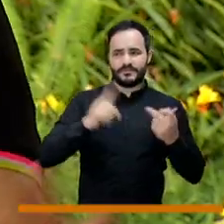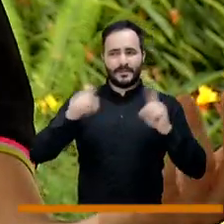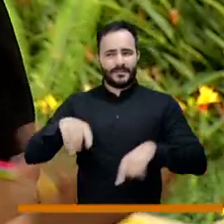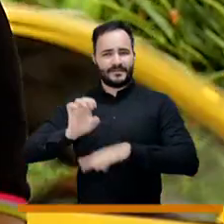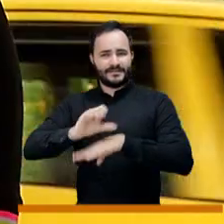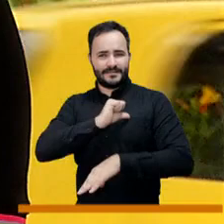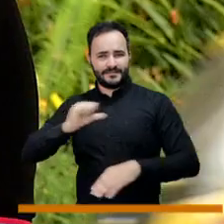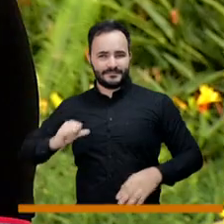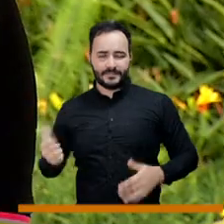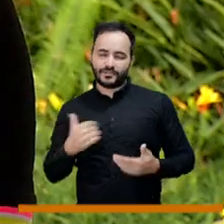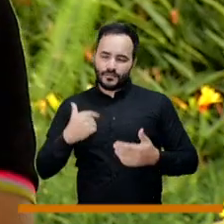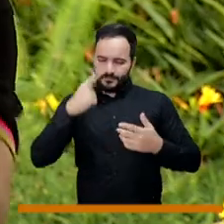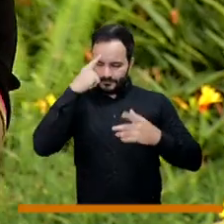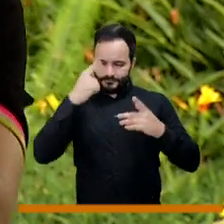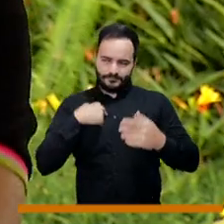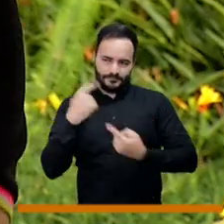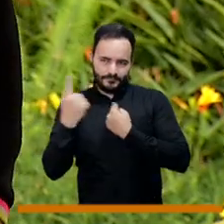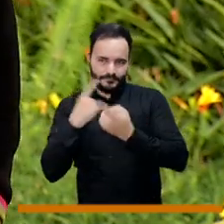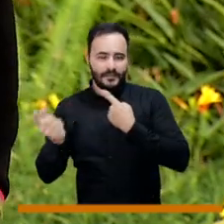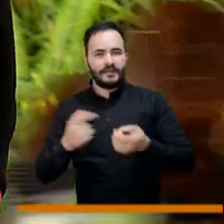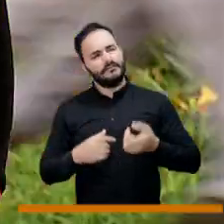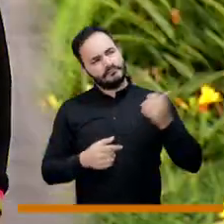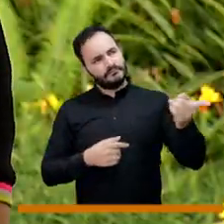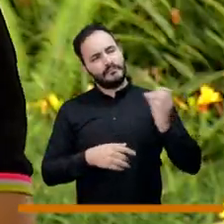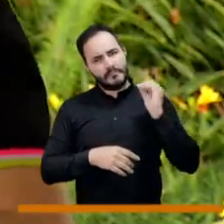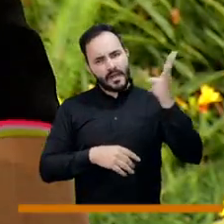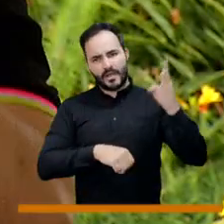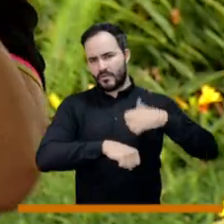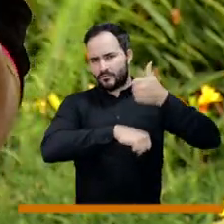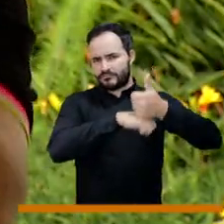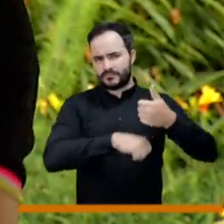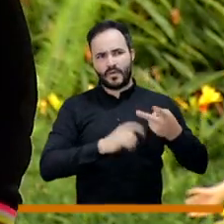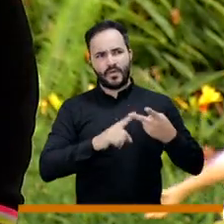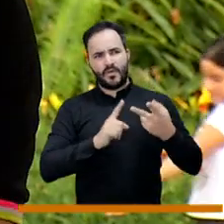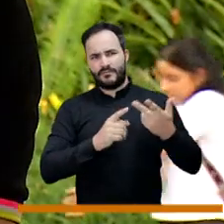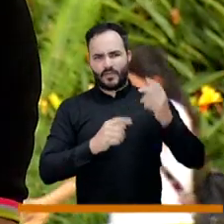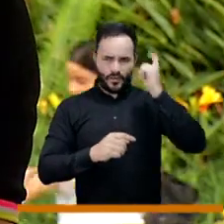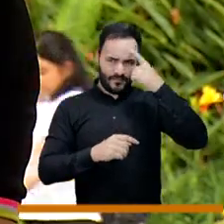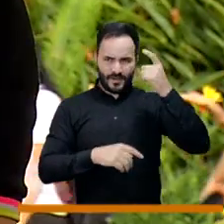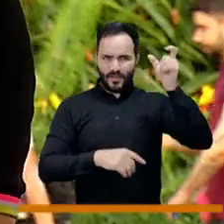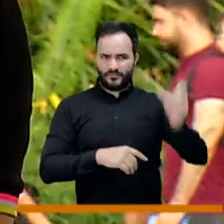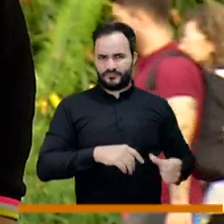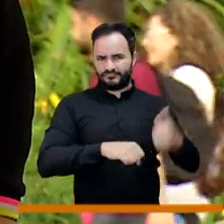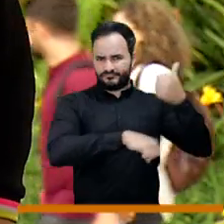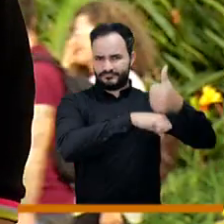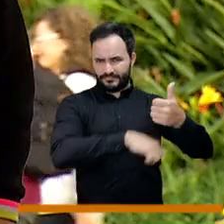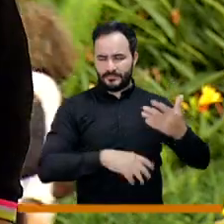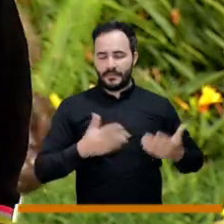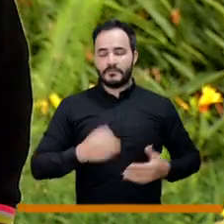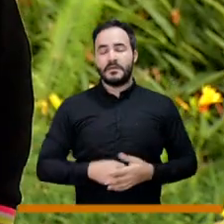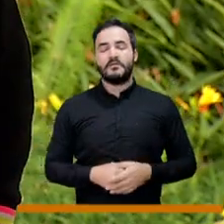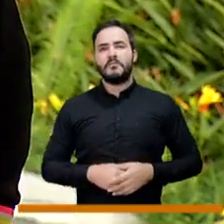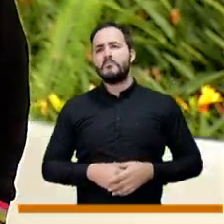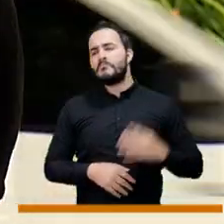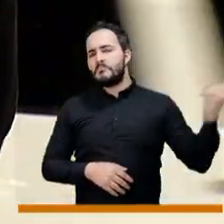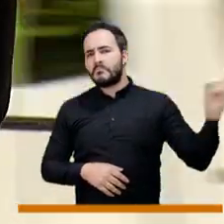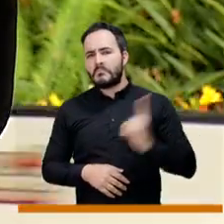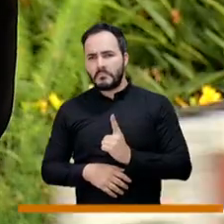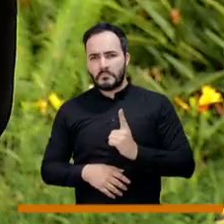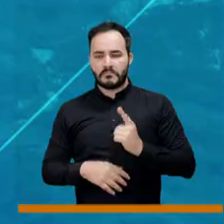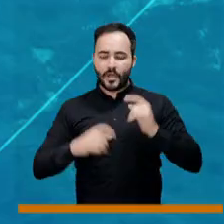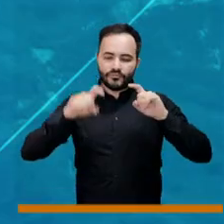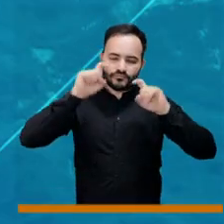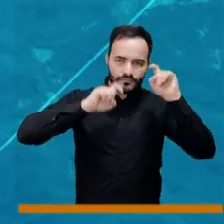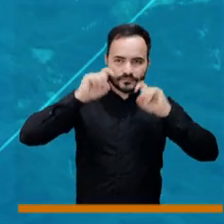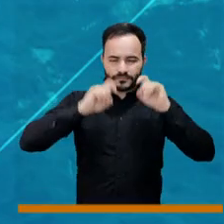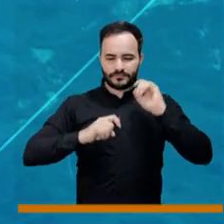Yo le decía a Jonathan, ve, allá va un gobernador, un presidente de un banco, un artista, y está una hora el barbero con el